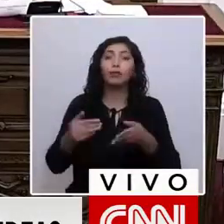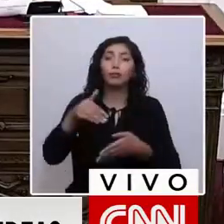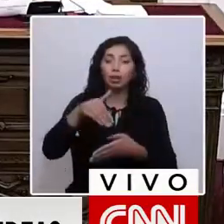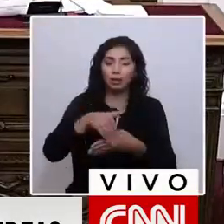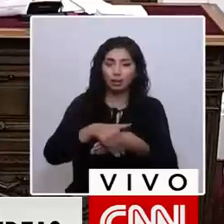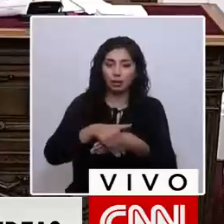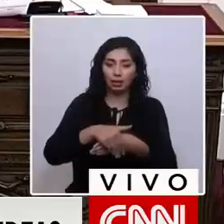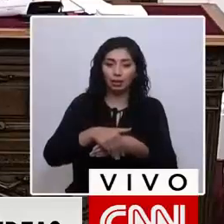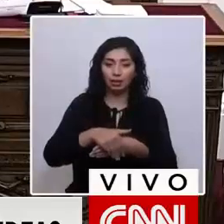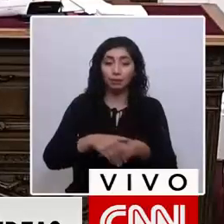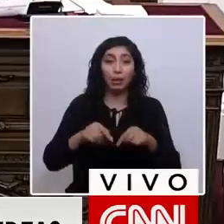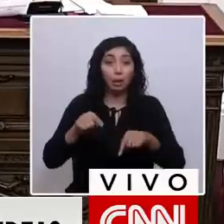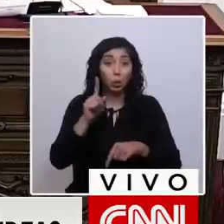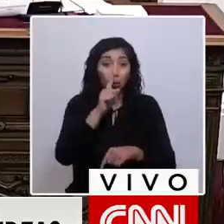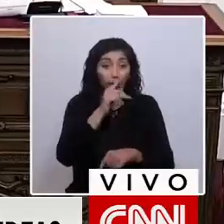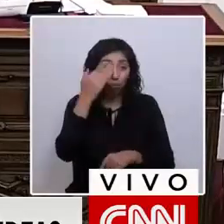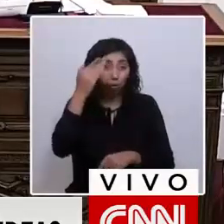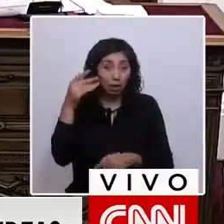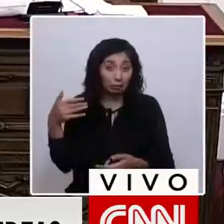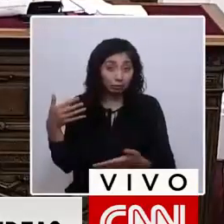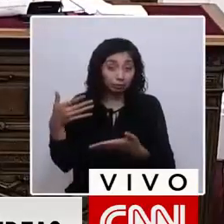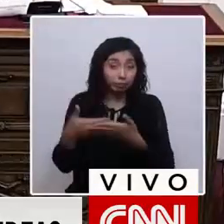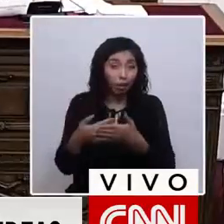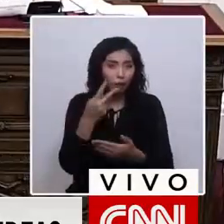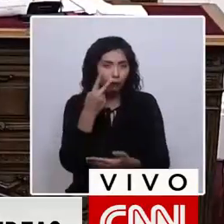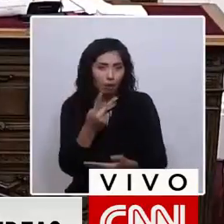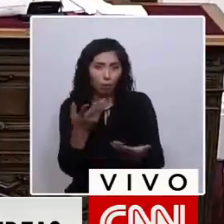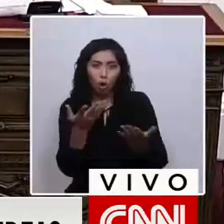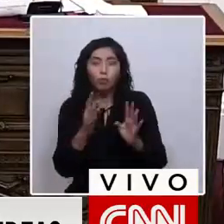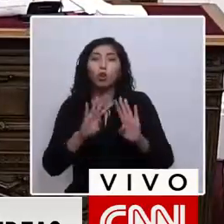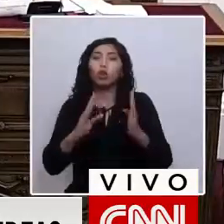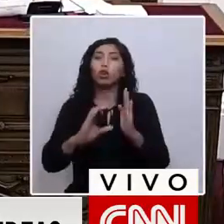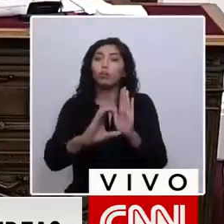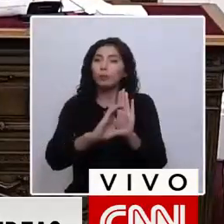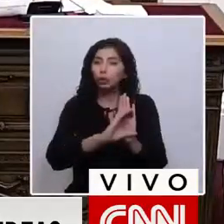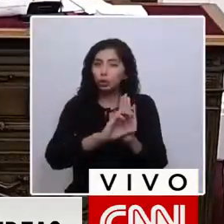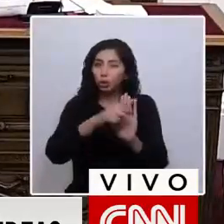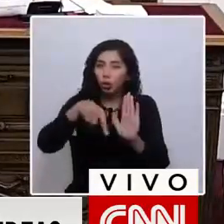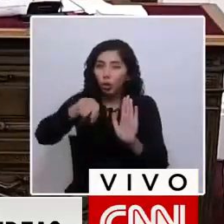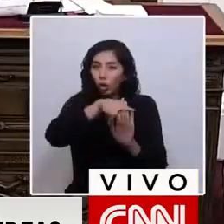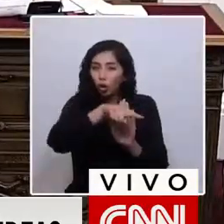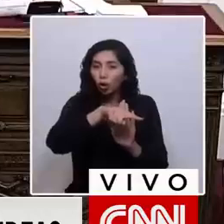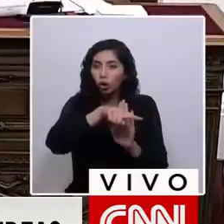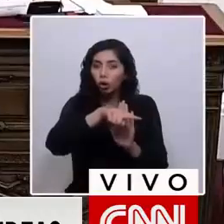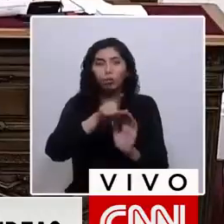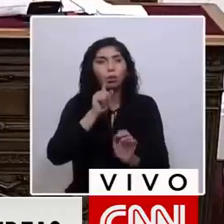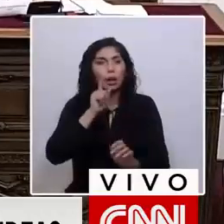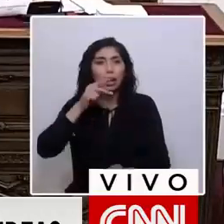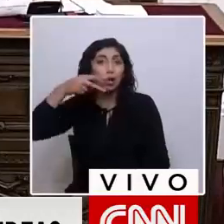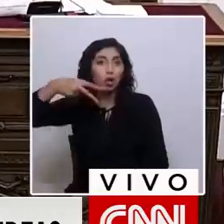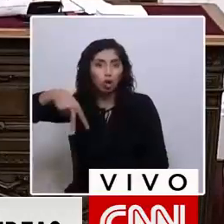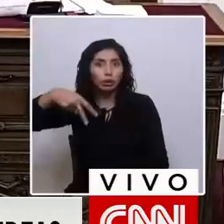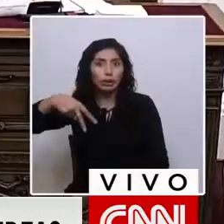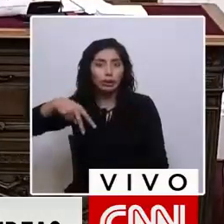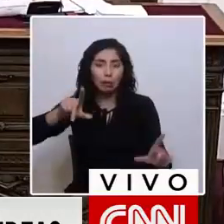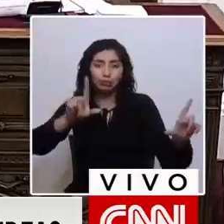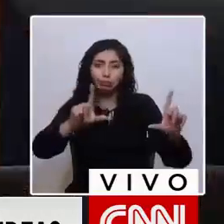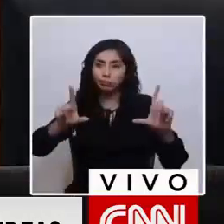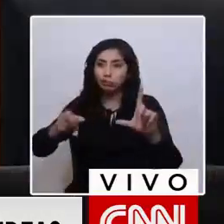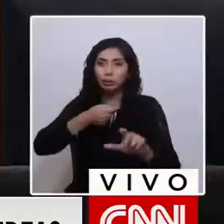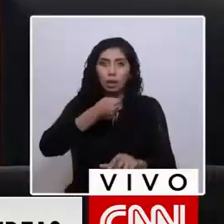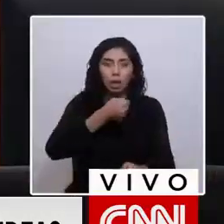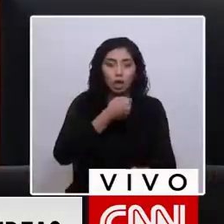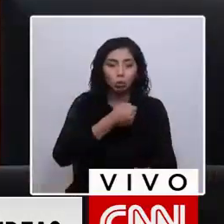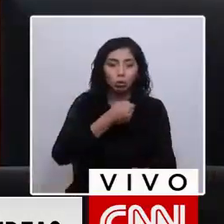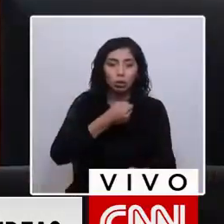piden o tienen la sensación de que podrían ser más incluidos, por ejemplo, en las discusiones donde ellos están dispuestos a dialogar. Este